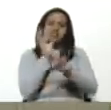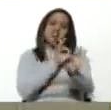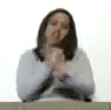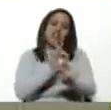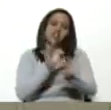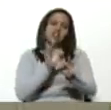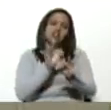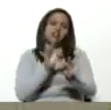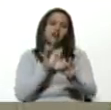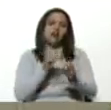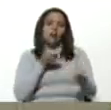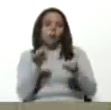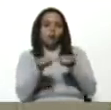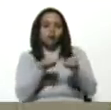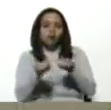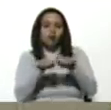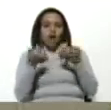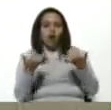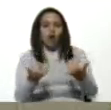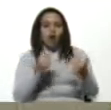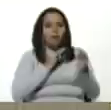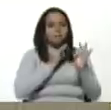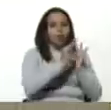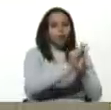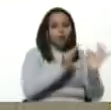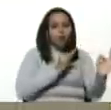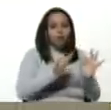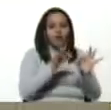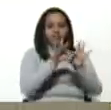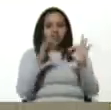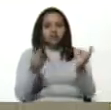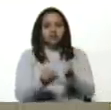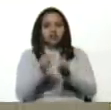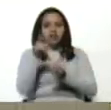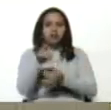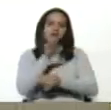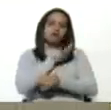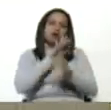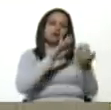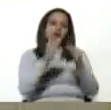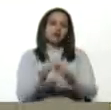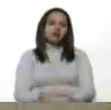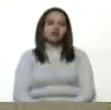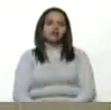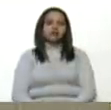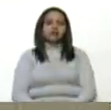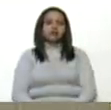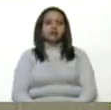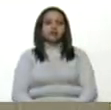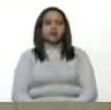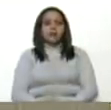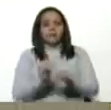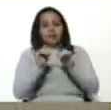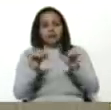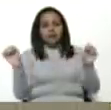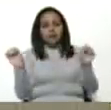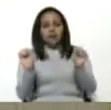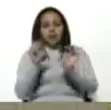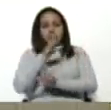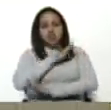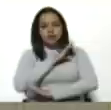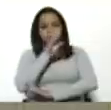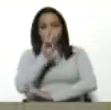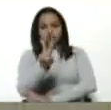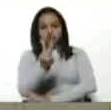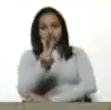control, bueno, están impactando tanto en la familia como en su comunidad. Entonces allí en el estado de Mérida tenemos 2